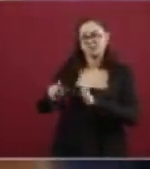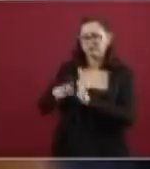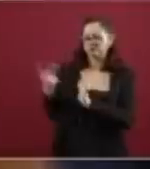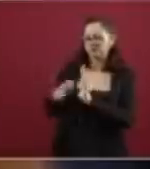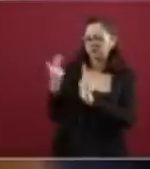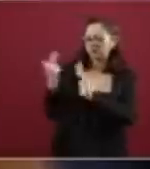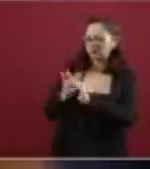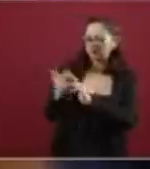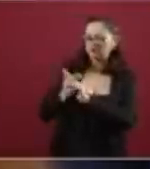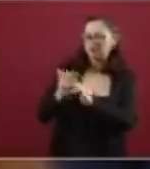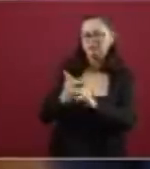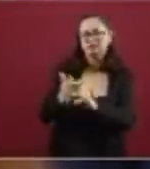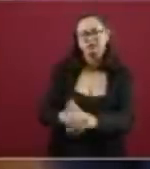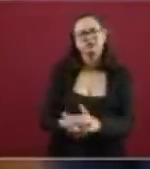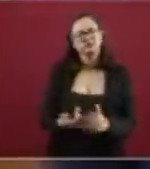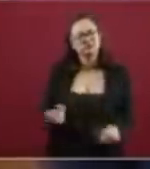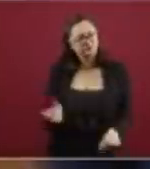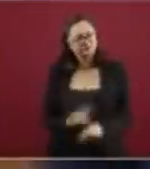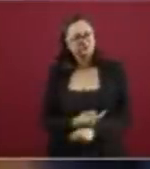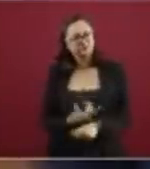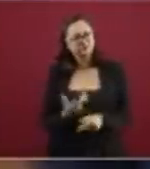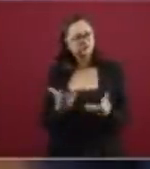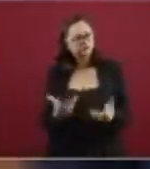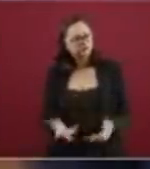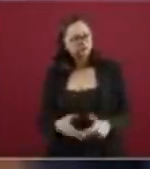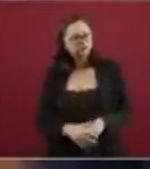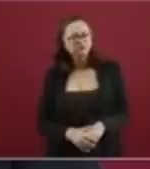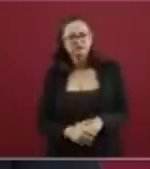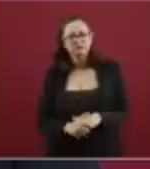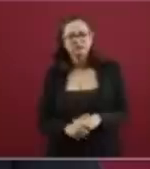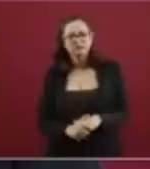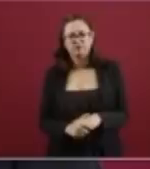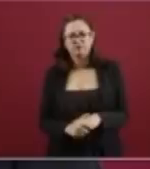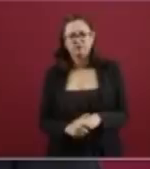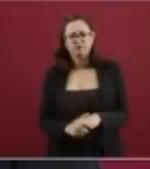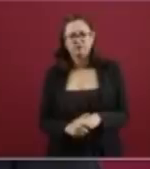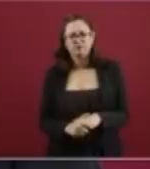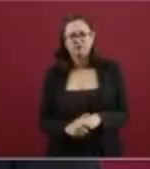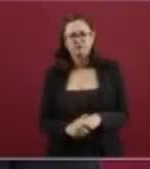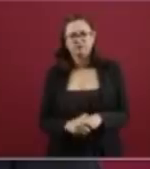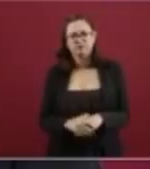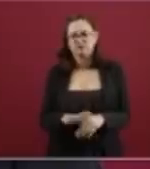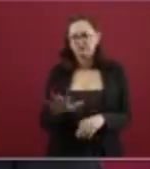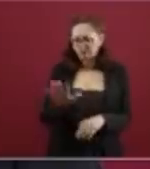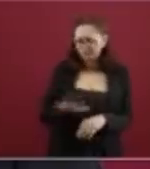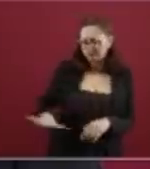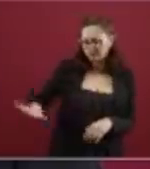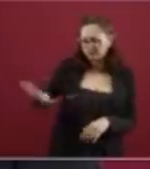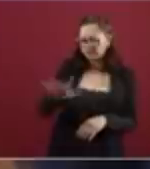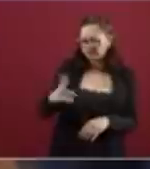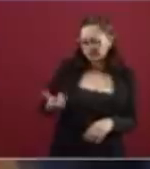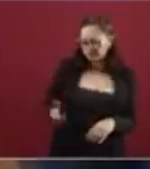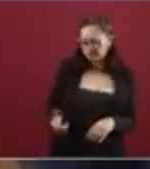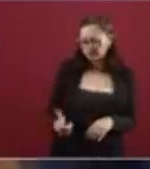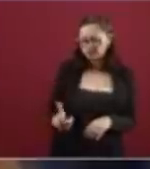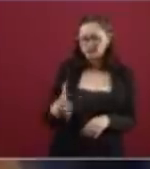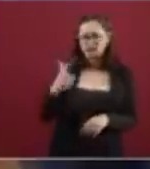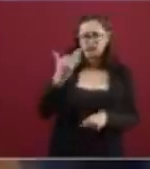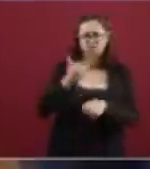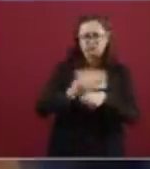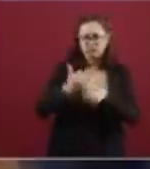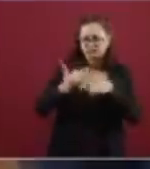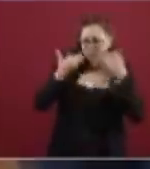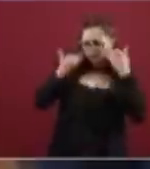¿Cómo se está comportando la estrategia en Guanajuato, que es el estado más visible ahorita